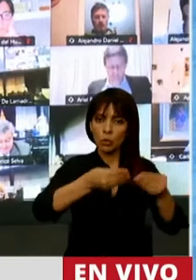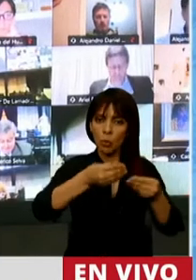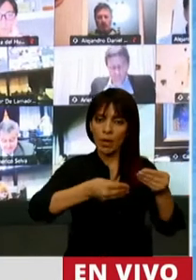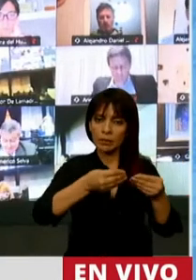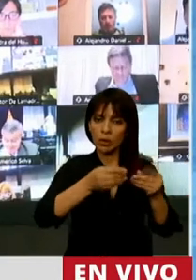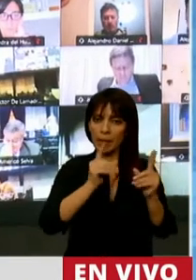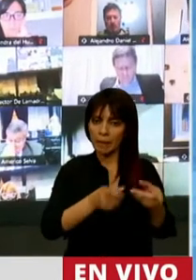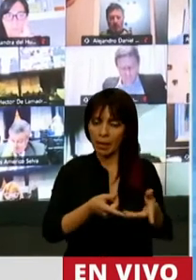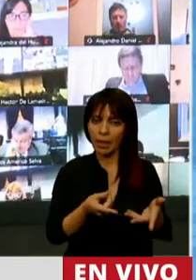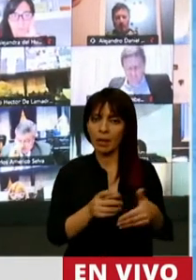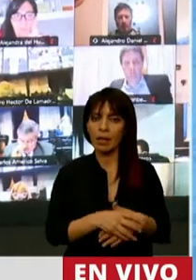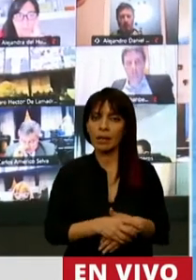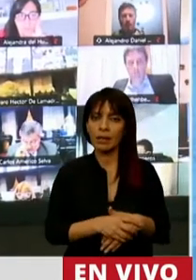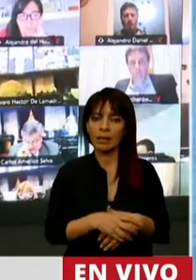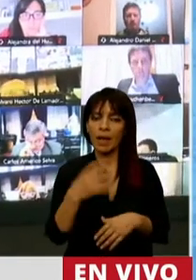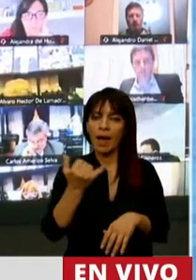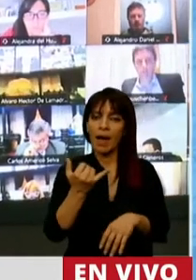en el mensaje,